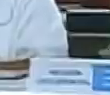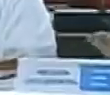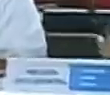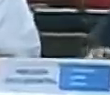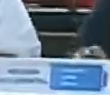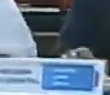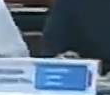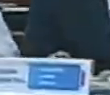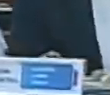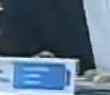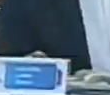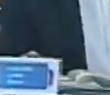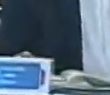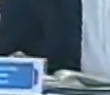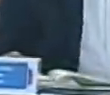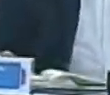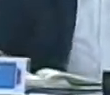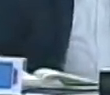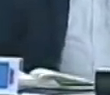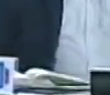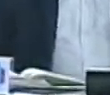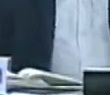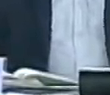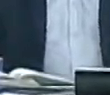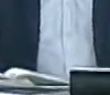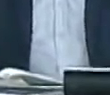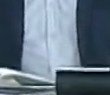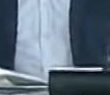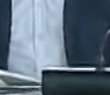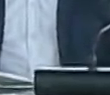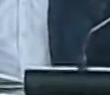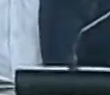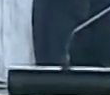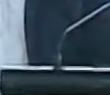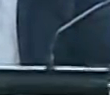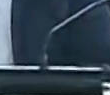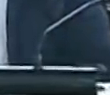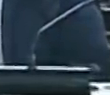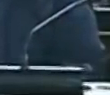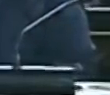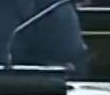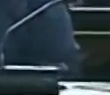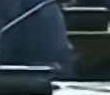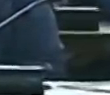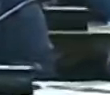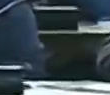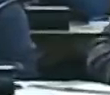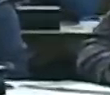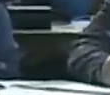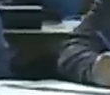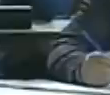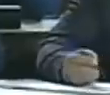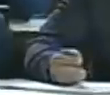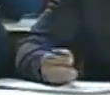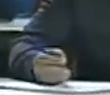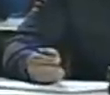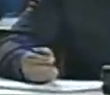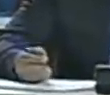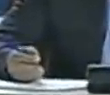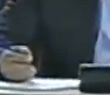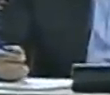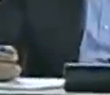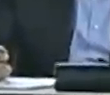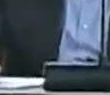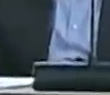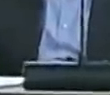Unido de Venezuela, Diosdado Cabello Rondón, la vicepresidenta ejecutiva de la República, doctora Delcy Rodríguez Gómez, los vicepresidentes sectoriales y también el presidente de la Asamblea